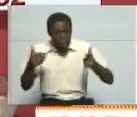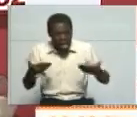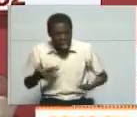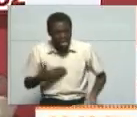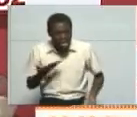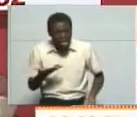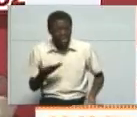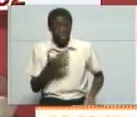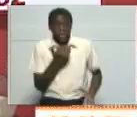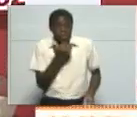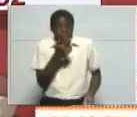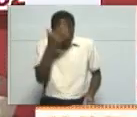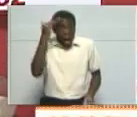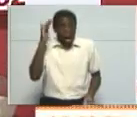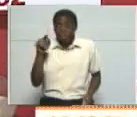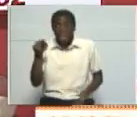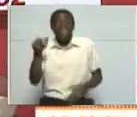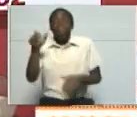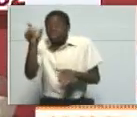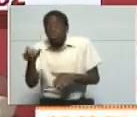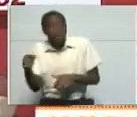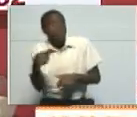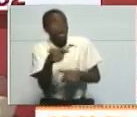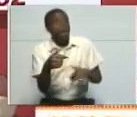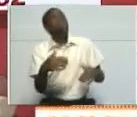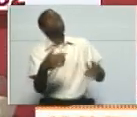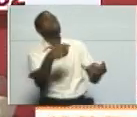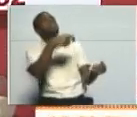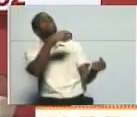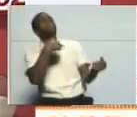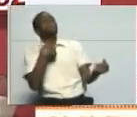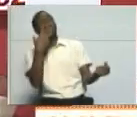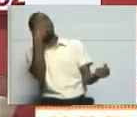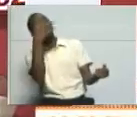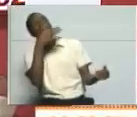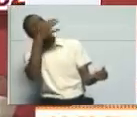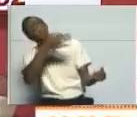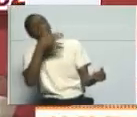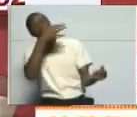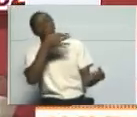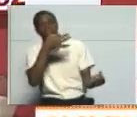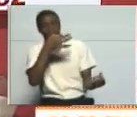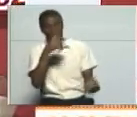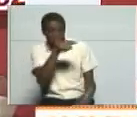hospitalizado, y cuenta las cosas, ¿cómo son? En verdad, ¿se puede creer que eso fue manipulado?